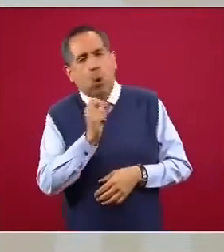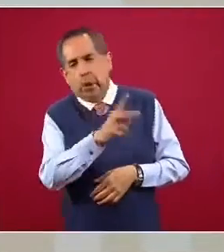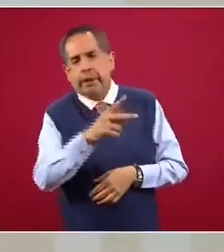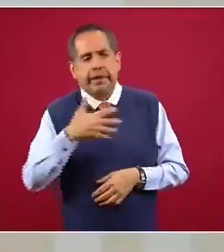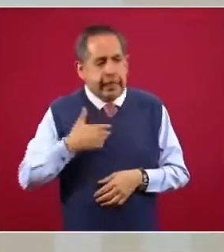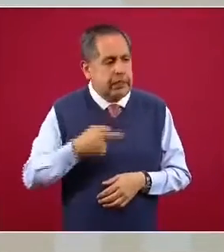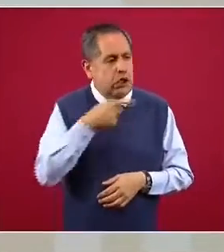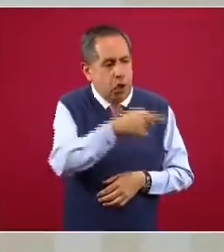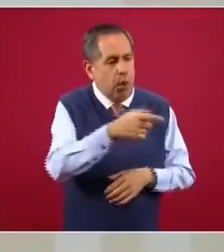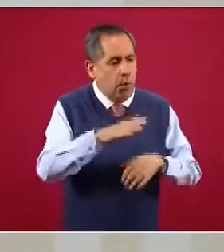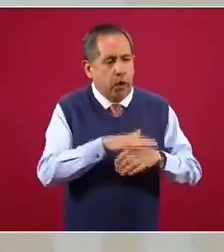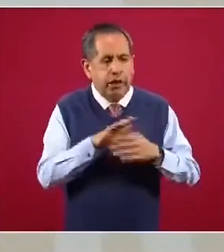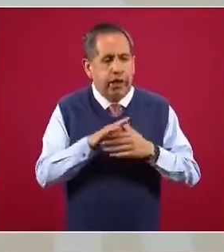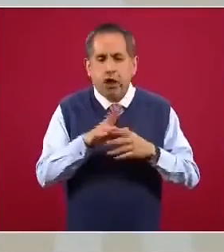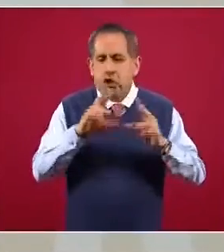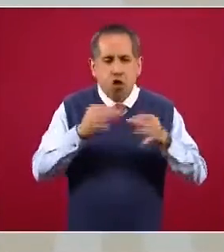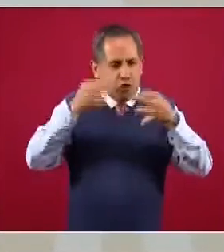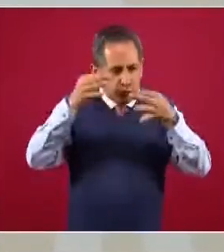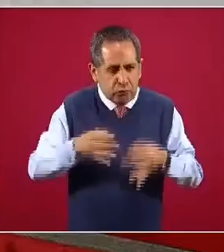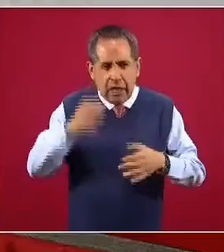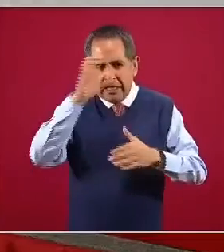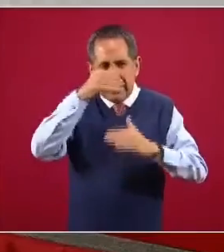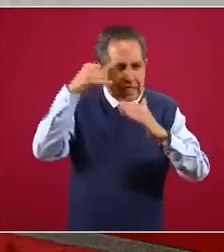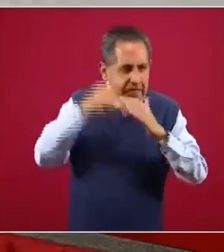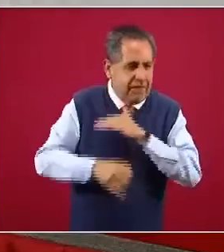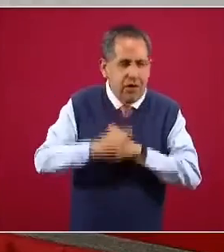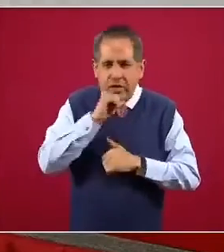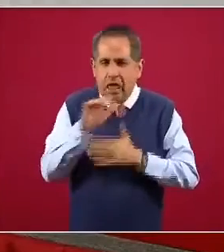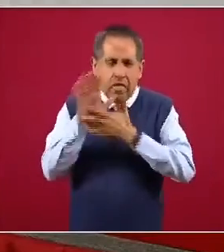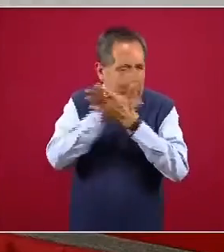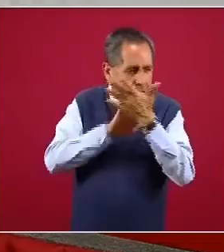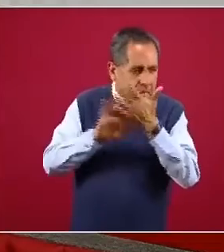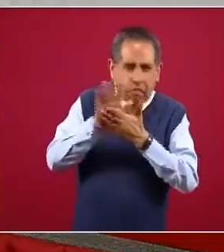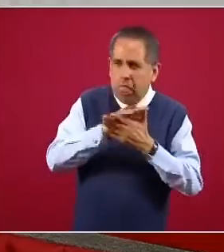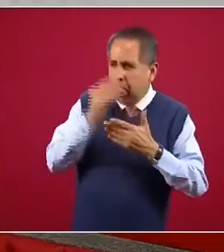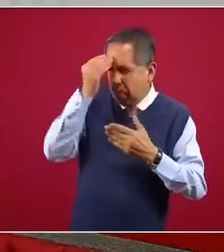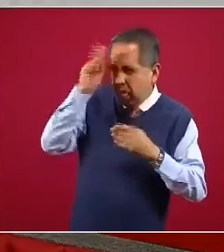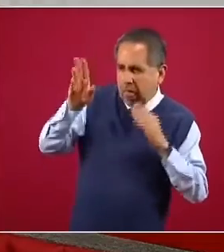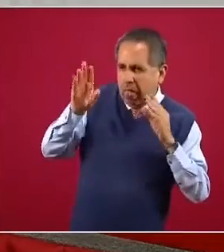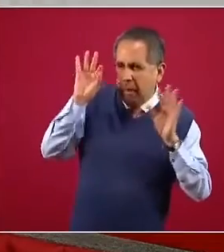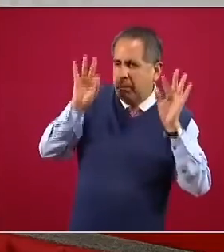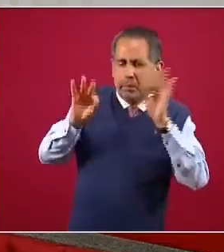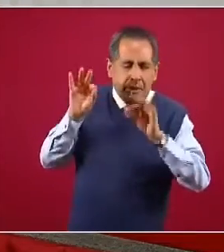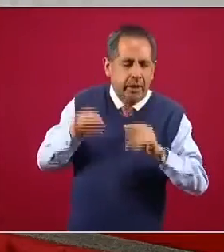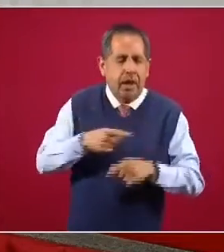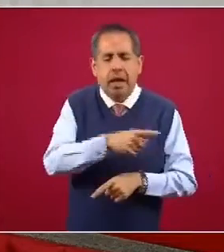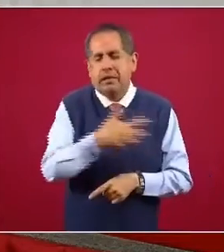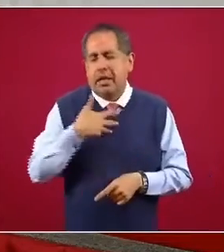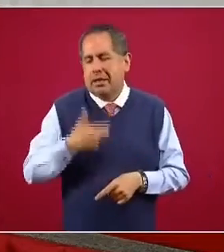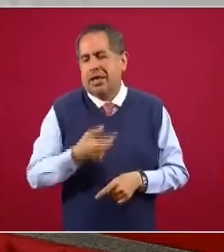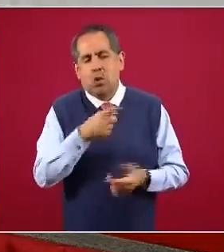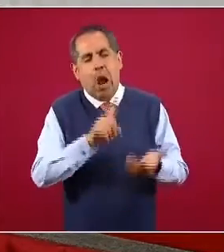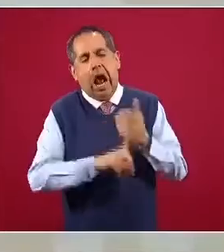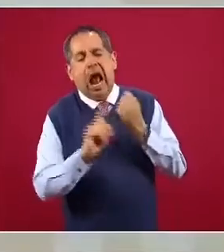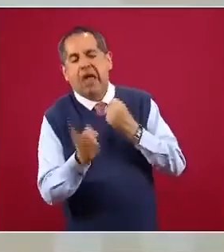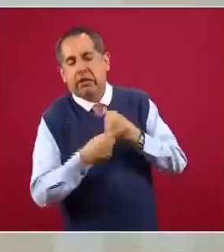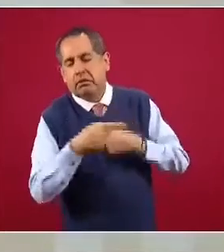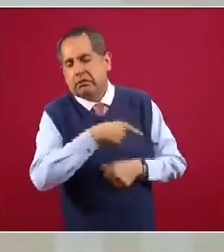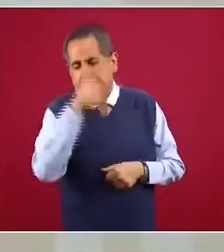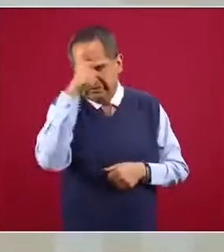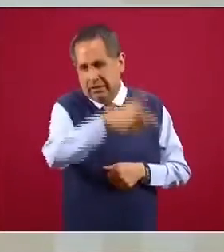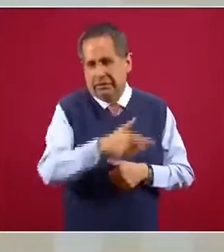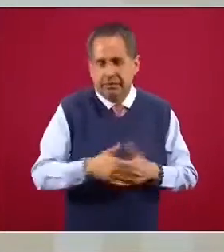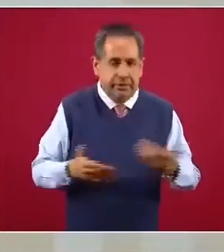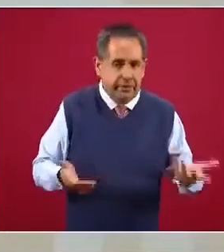usan versiones no técnicas, no científicas, deformadas, distorsionadas de un análisis que hoy en voz de un